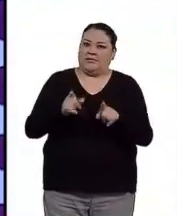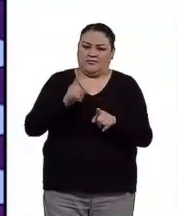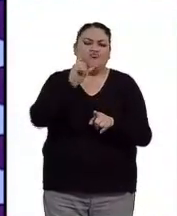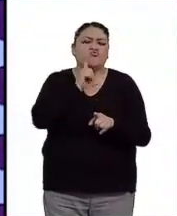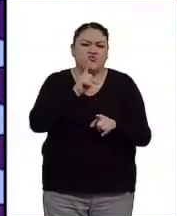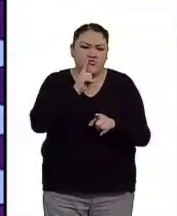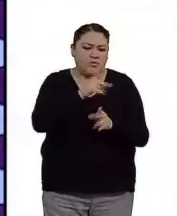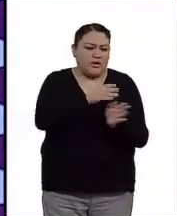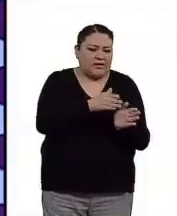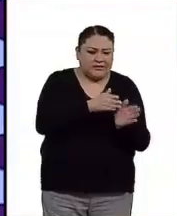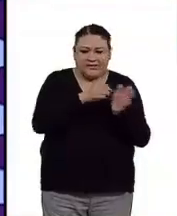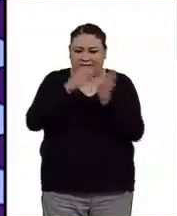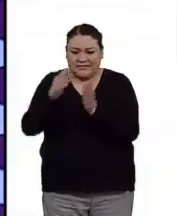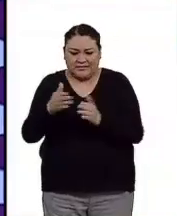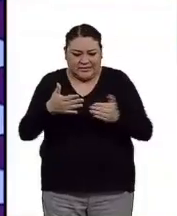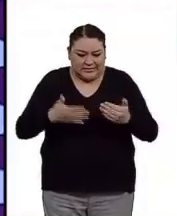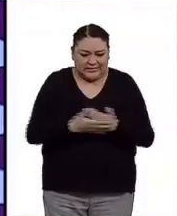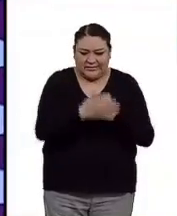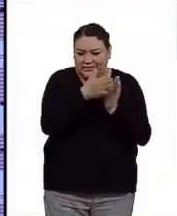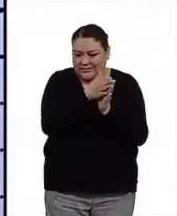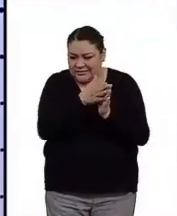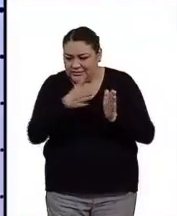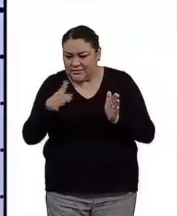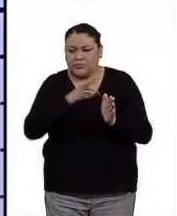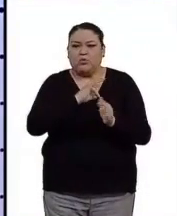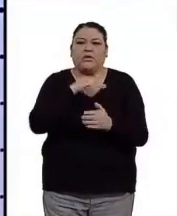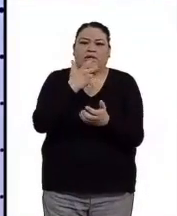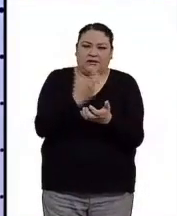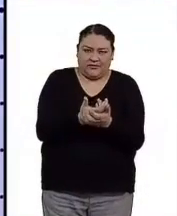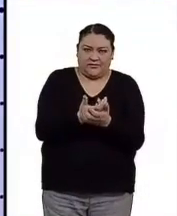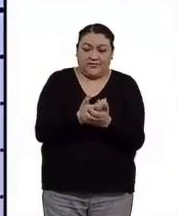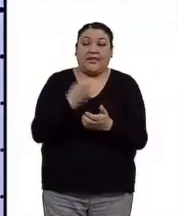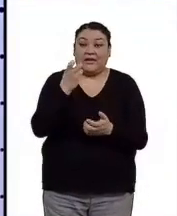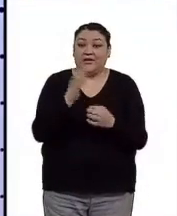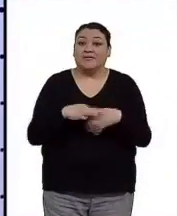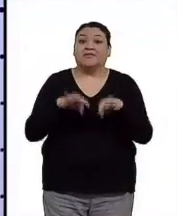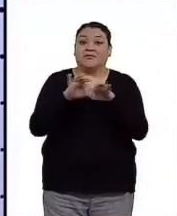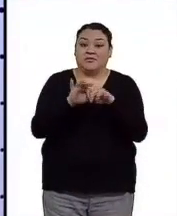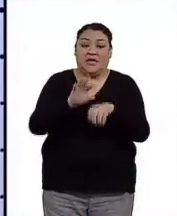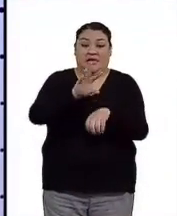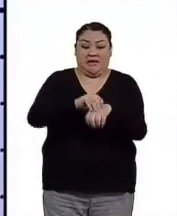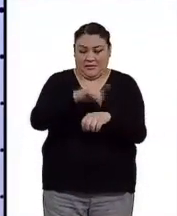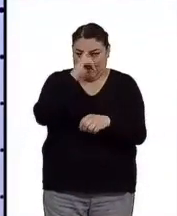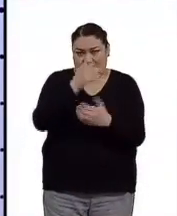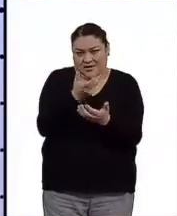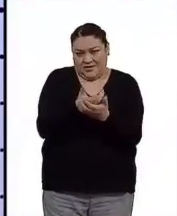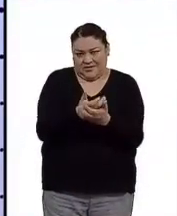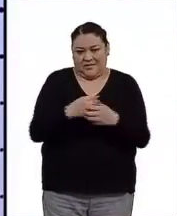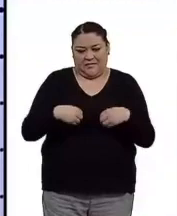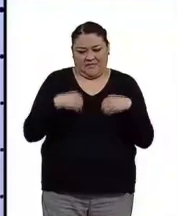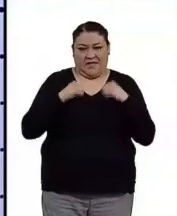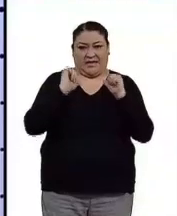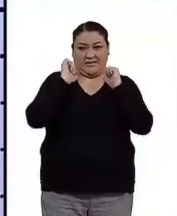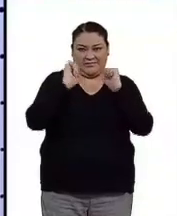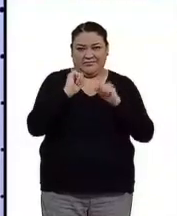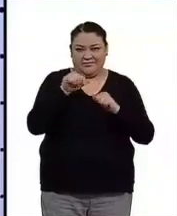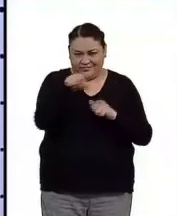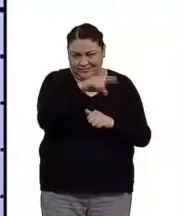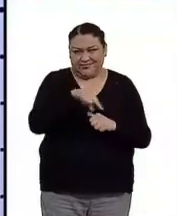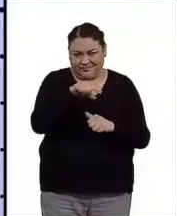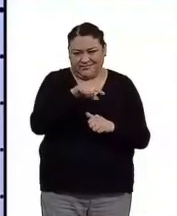madres trabajadoras. Entonces, sí hay un reconocimiento acerca de la importancia de las licencias de maternidad para el bienestar de las madres